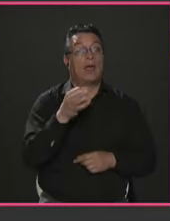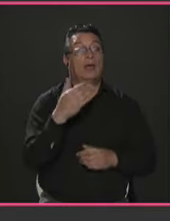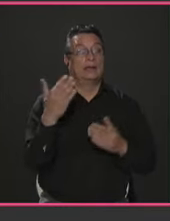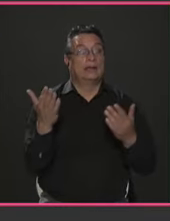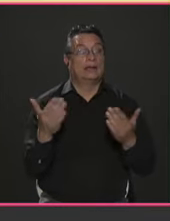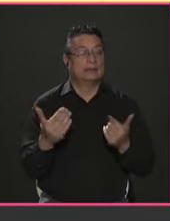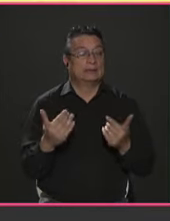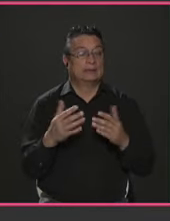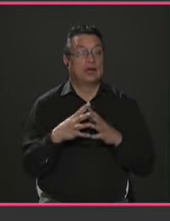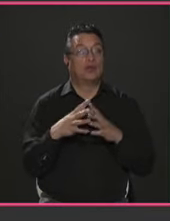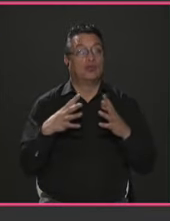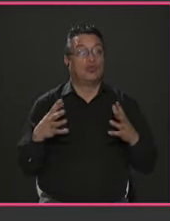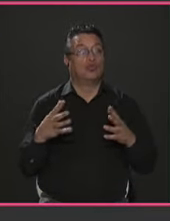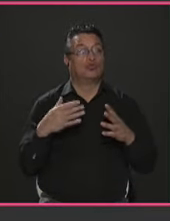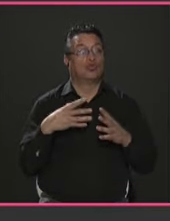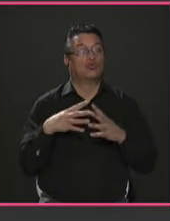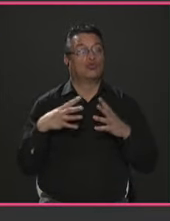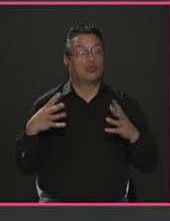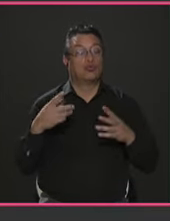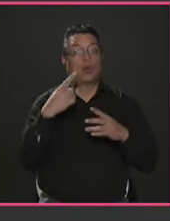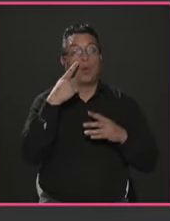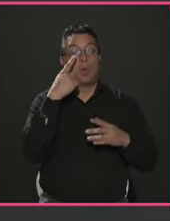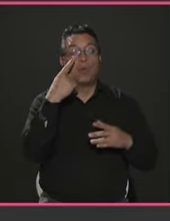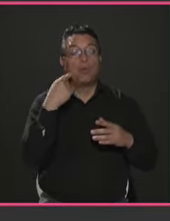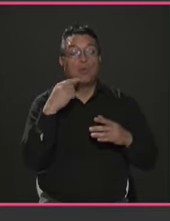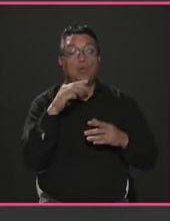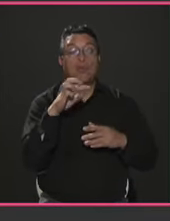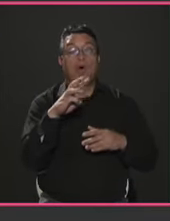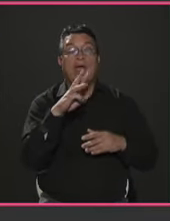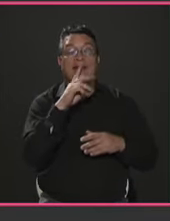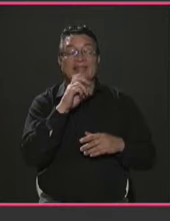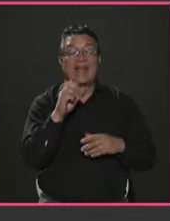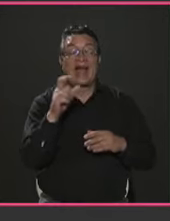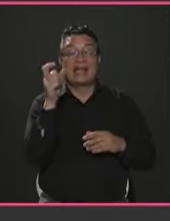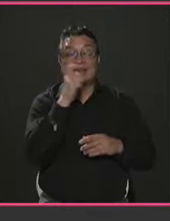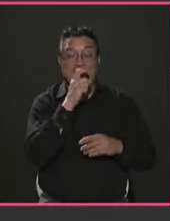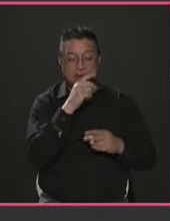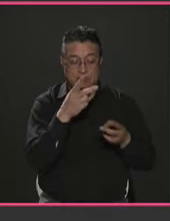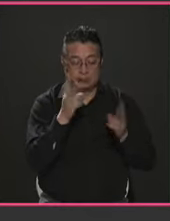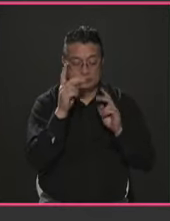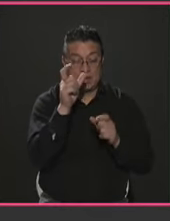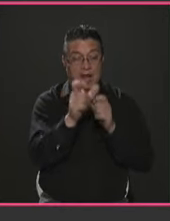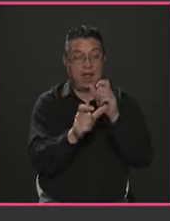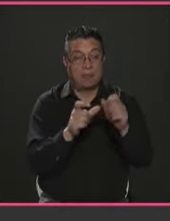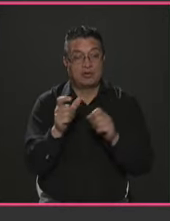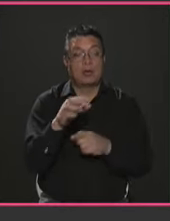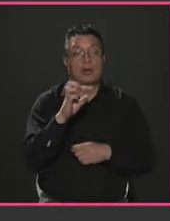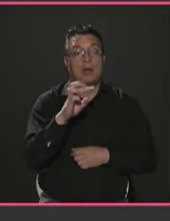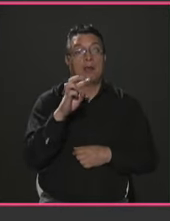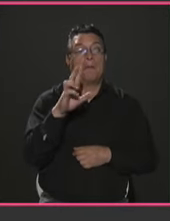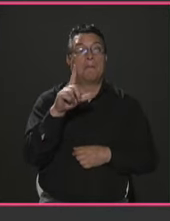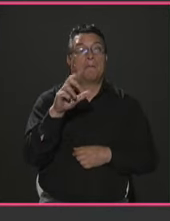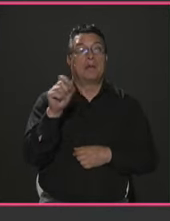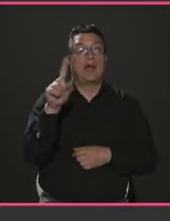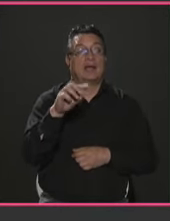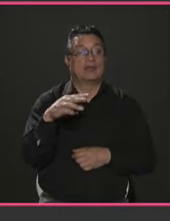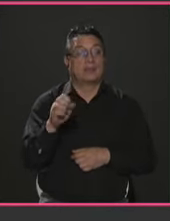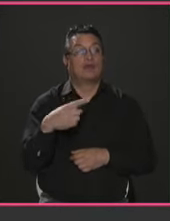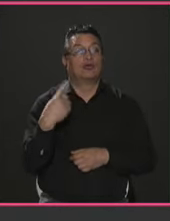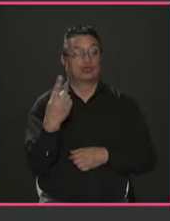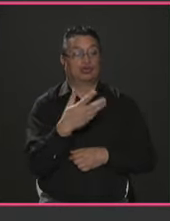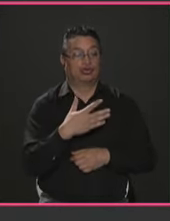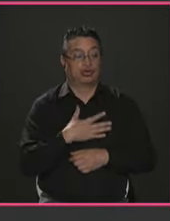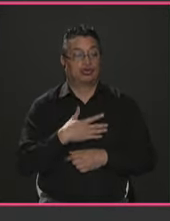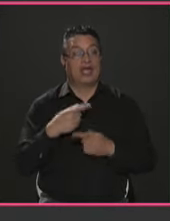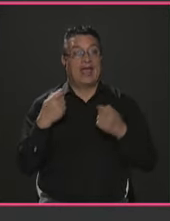necesita mucho porque no se tienen muchas muestras de sangre que estén disponibles para las personas o para donar plasma Así que lo que realmente nosotros